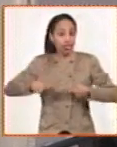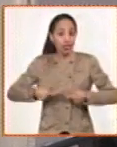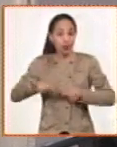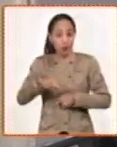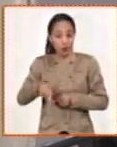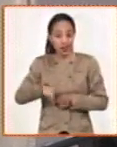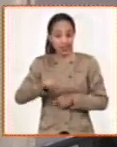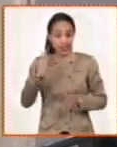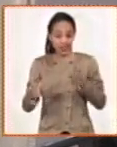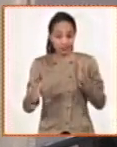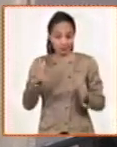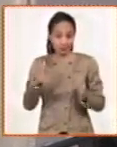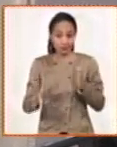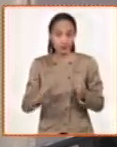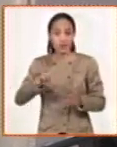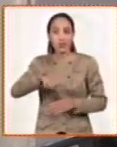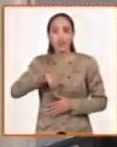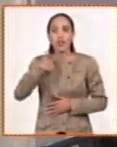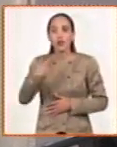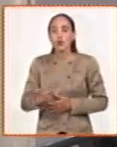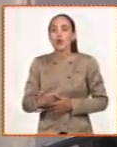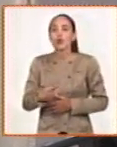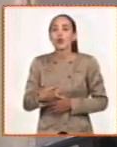jornada desdoblarnos y